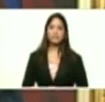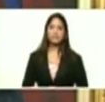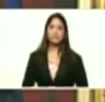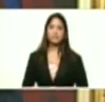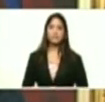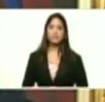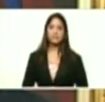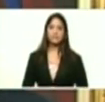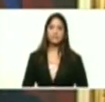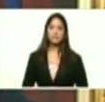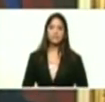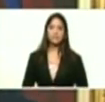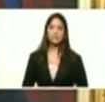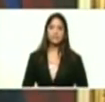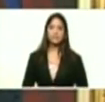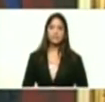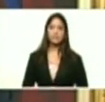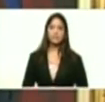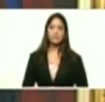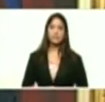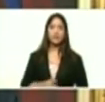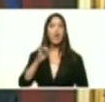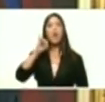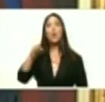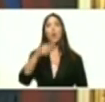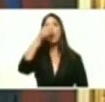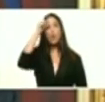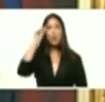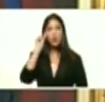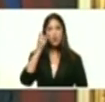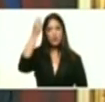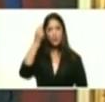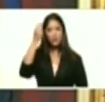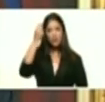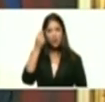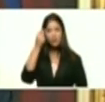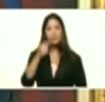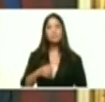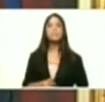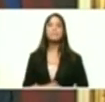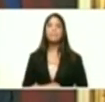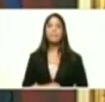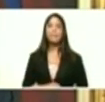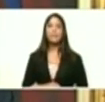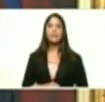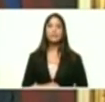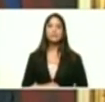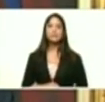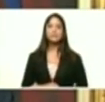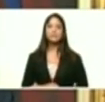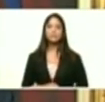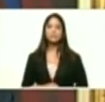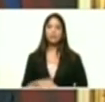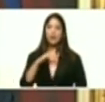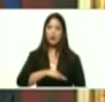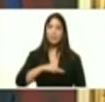correcto, aparece el diputado Julio Borges, aquellos primeros, de la, gran misión vivienda Venezuela,